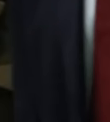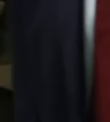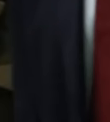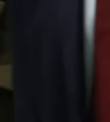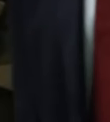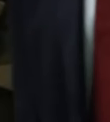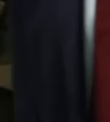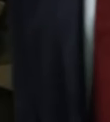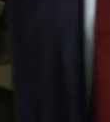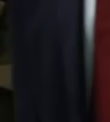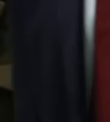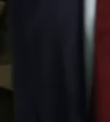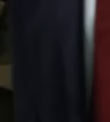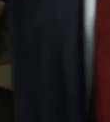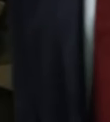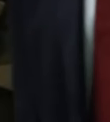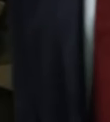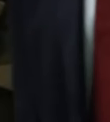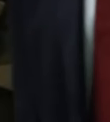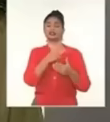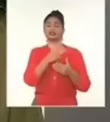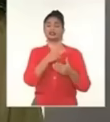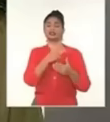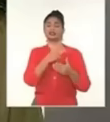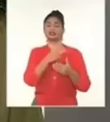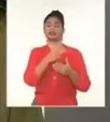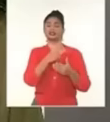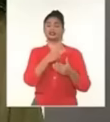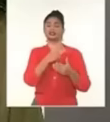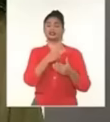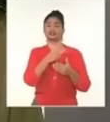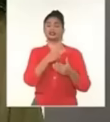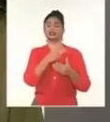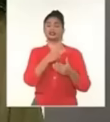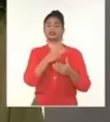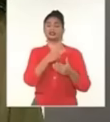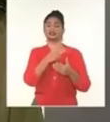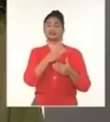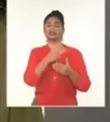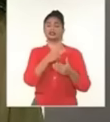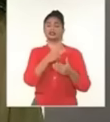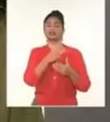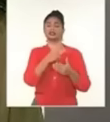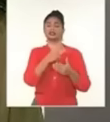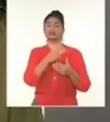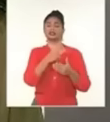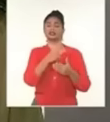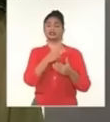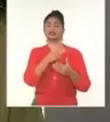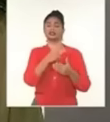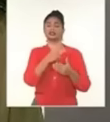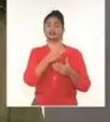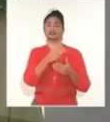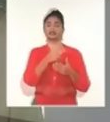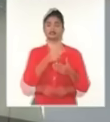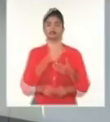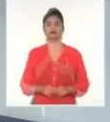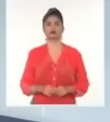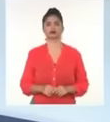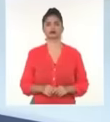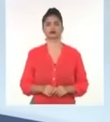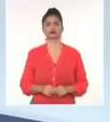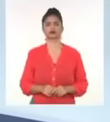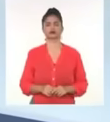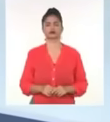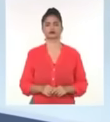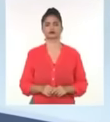en la televisión cubana informan de esta gran pérdida que ellos sufrieron, no nosotros.